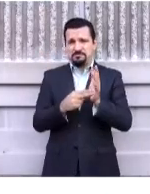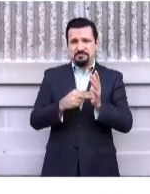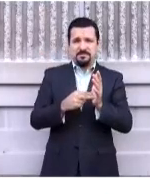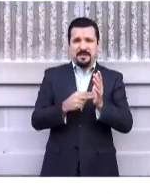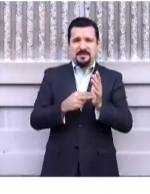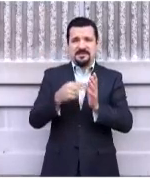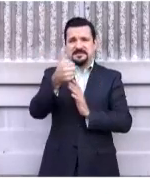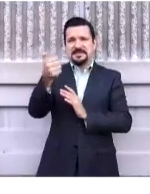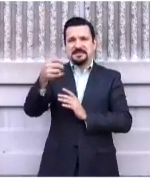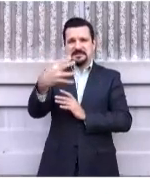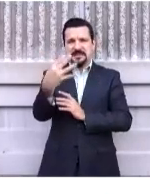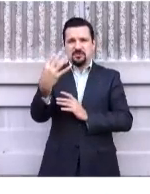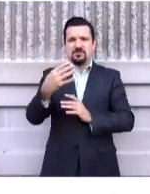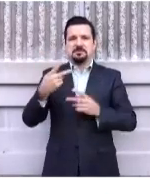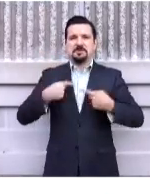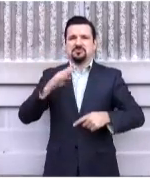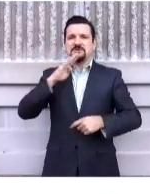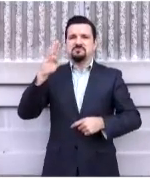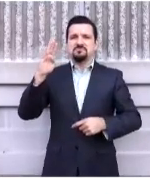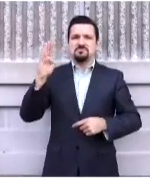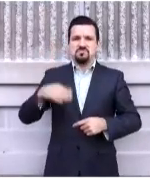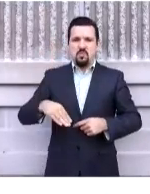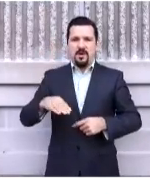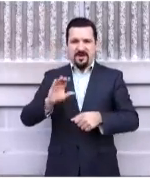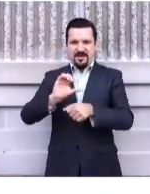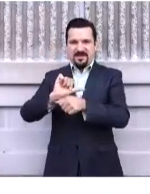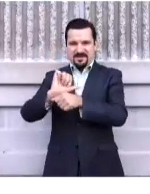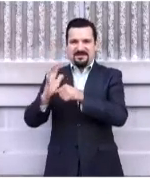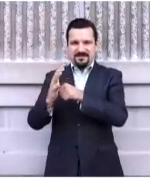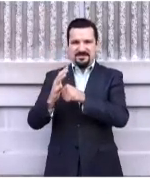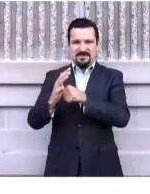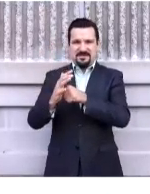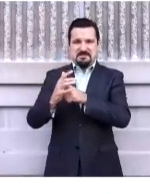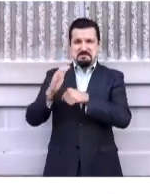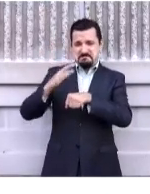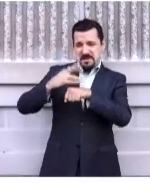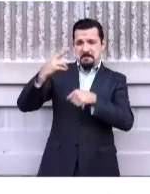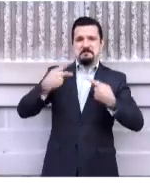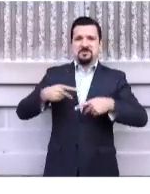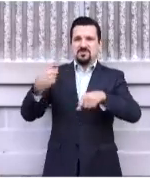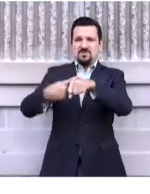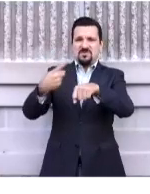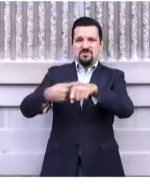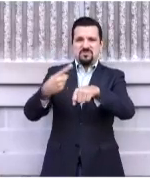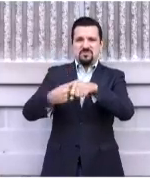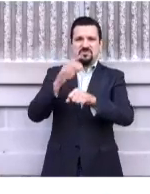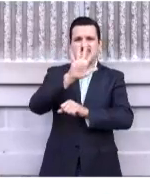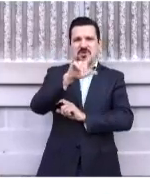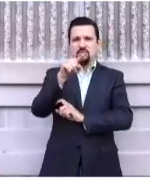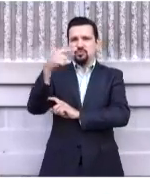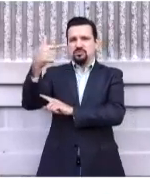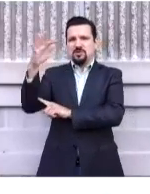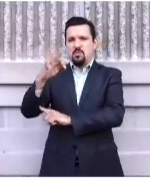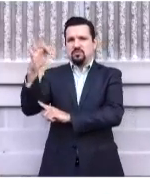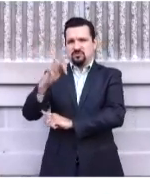72.614 muertes por COVID-19 para una letalidad global de